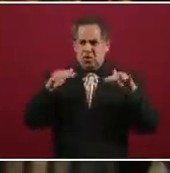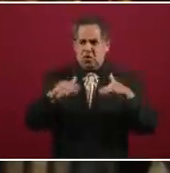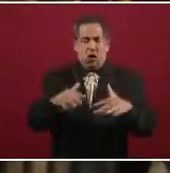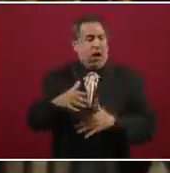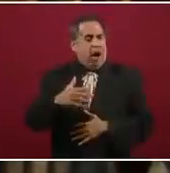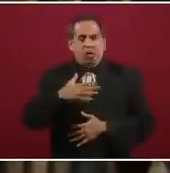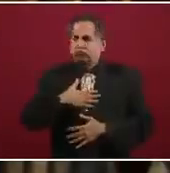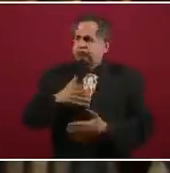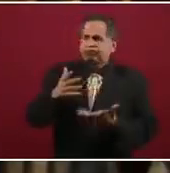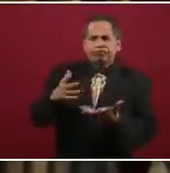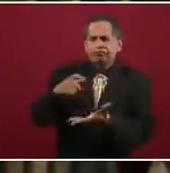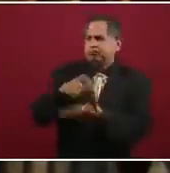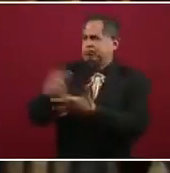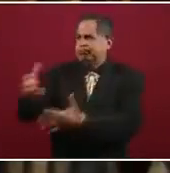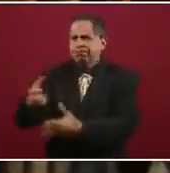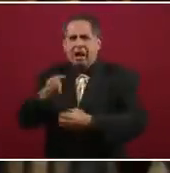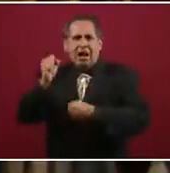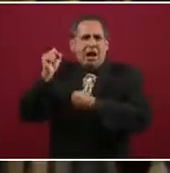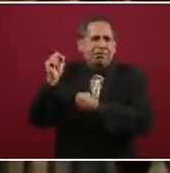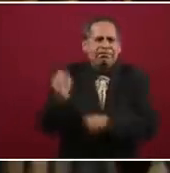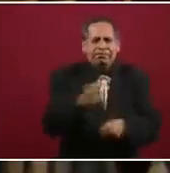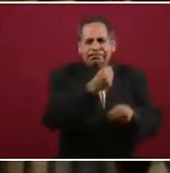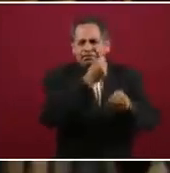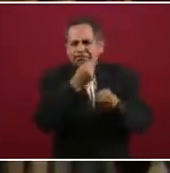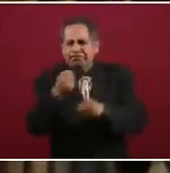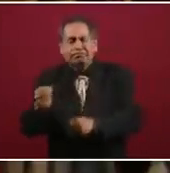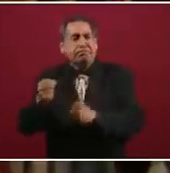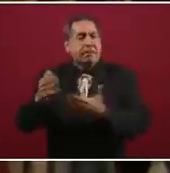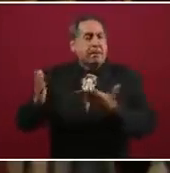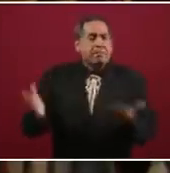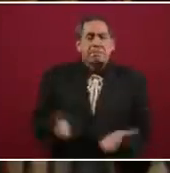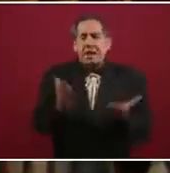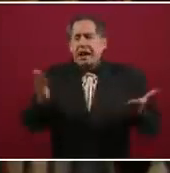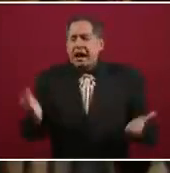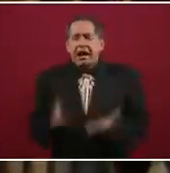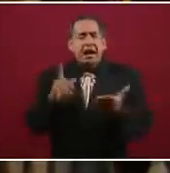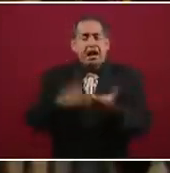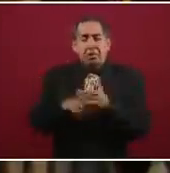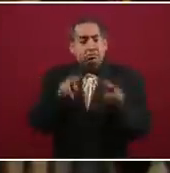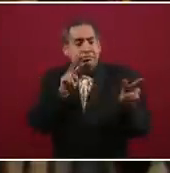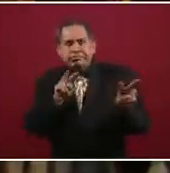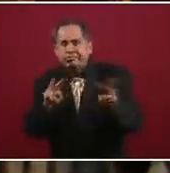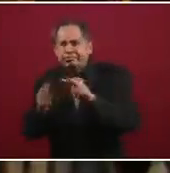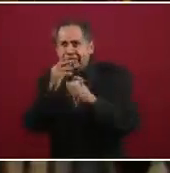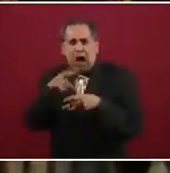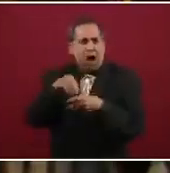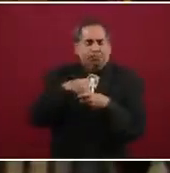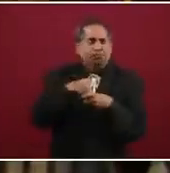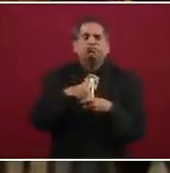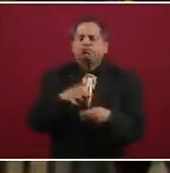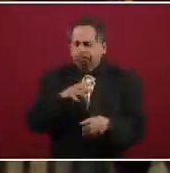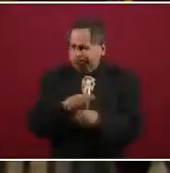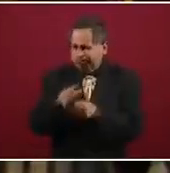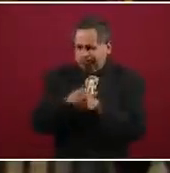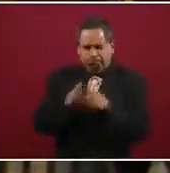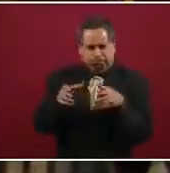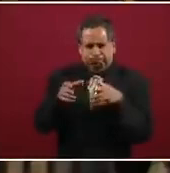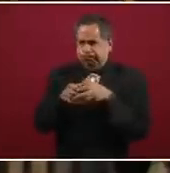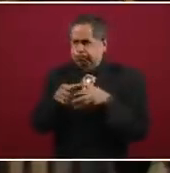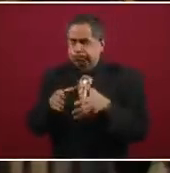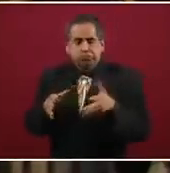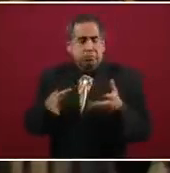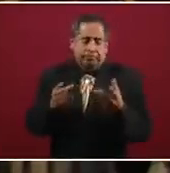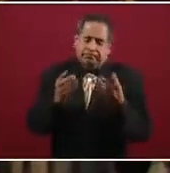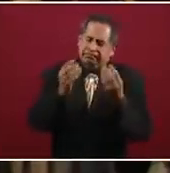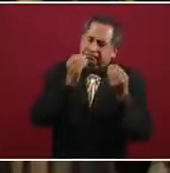sus propias banderas, de poder bailar, a pesar de que uno piensa que ya no hay espacio para nada, todavía pueden